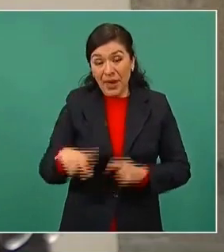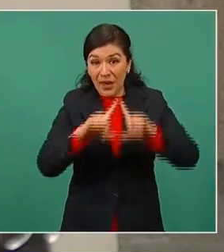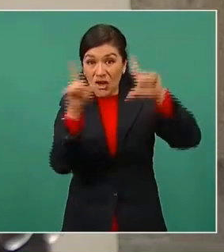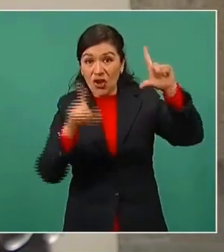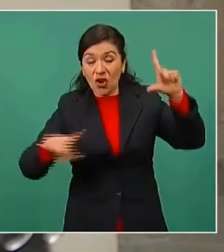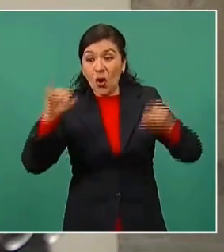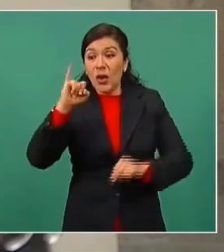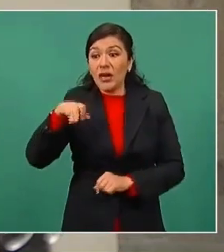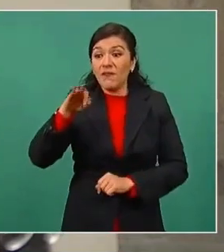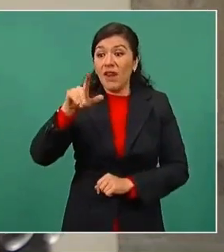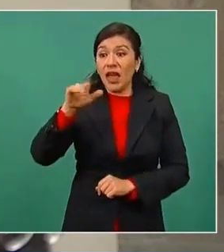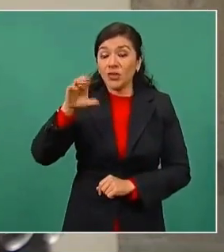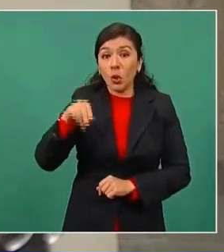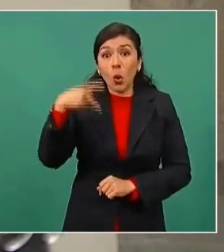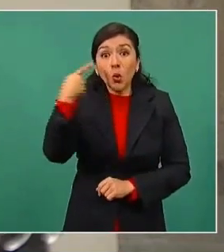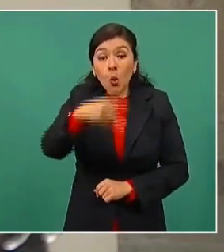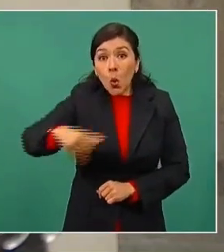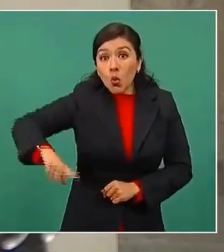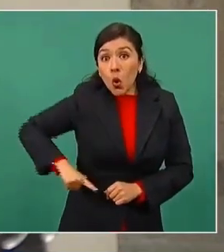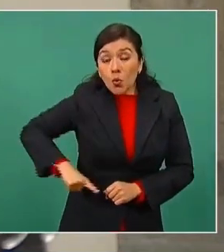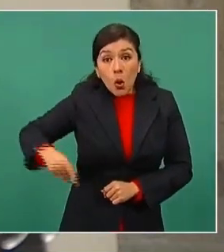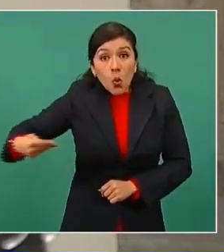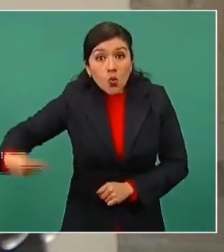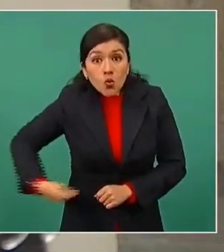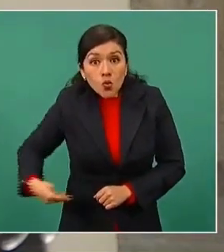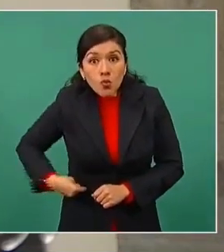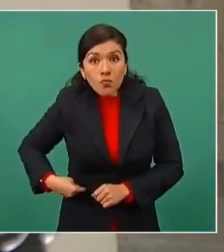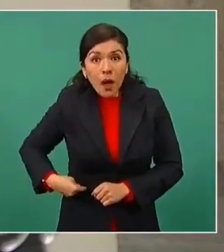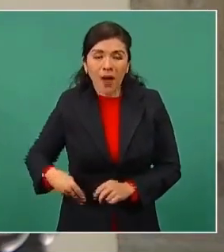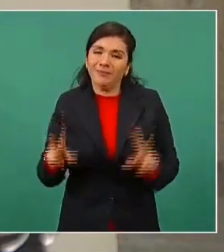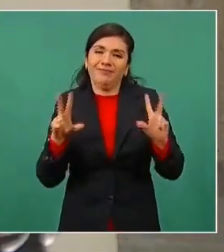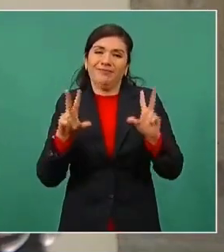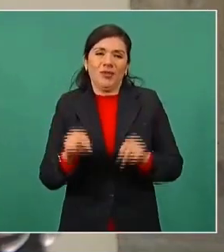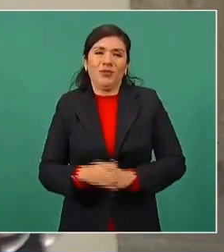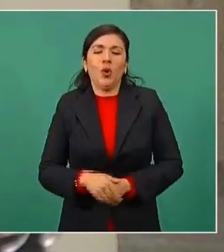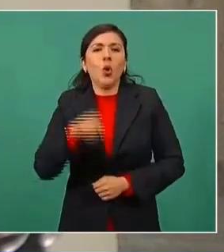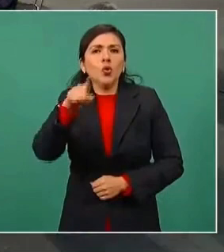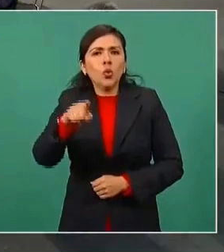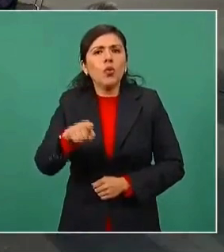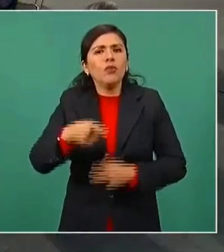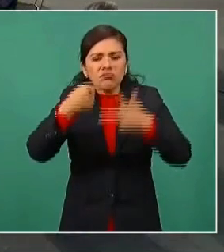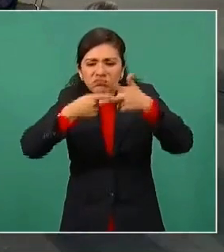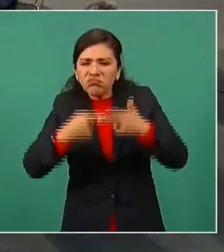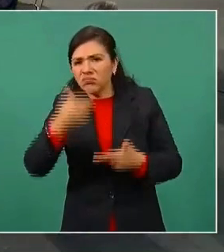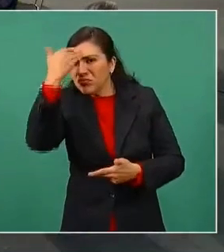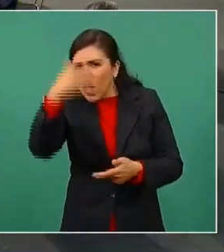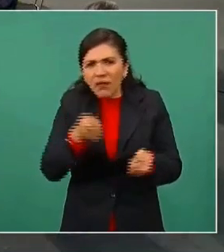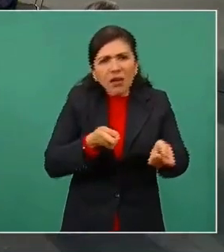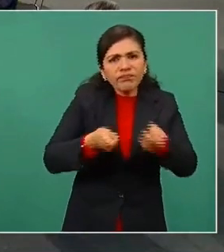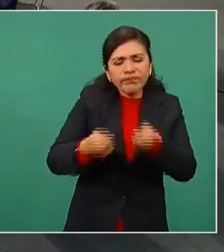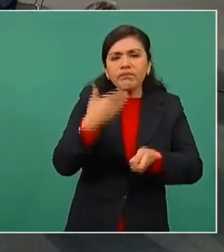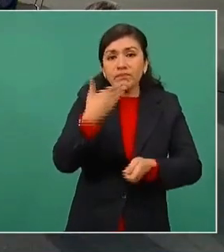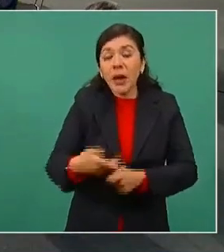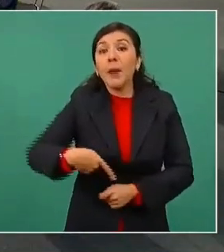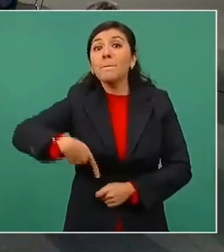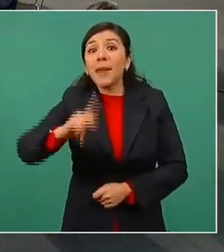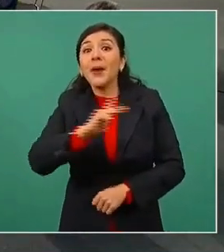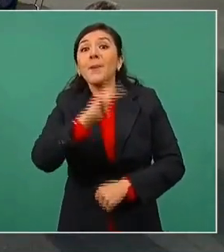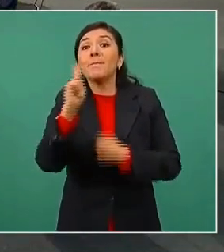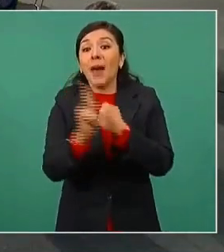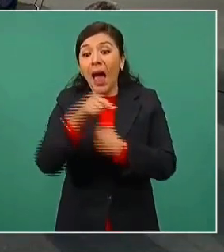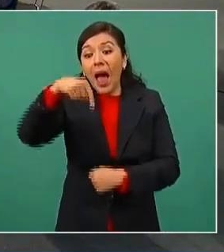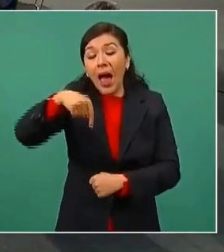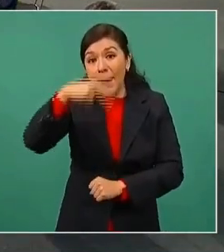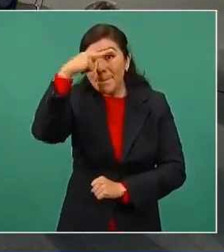No es culpa de su gobierno por no haber aplicado un esquema económico adecuado, sino porque la inflación que vive nuestro